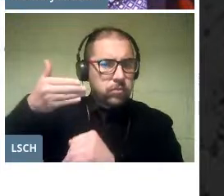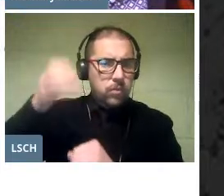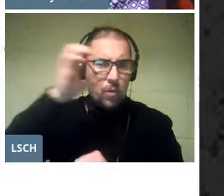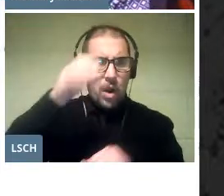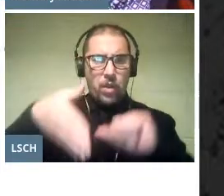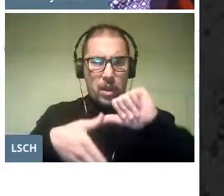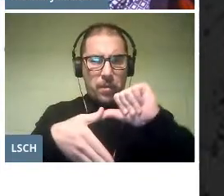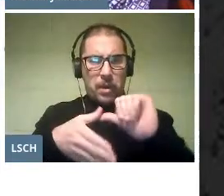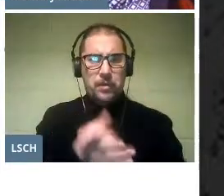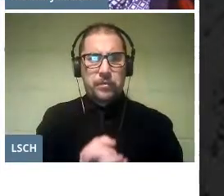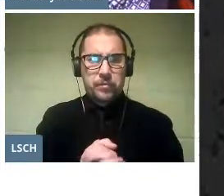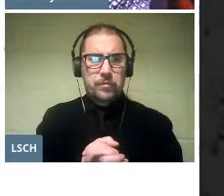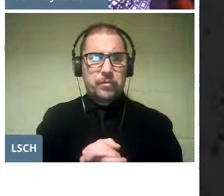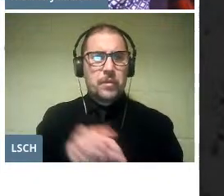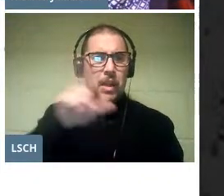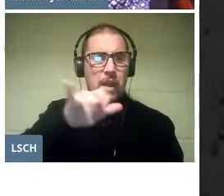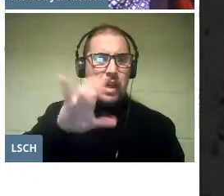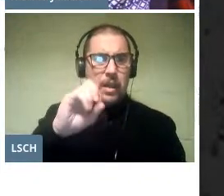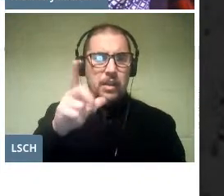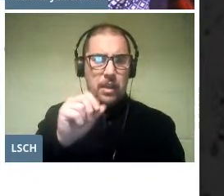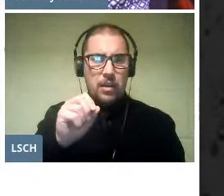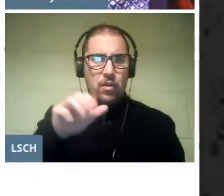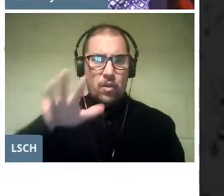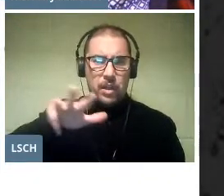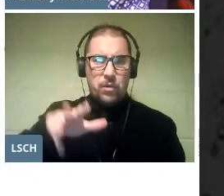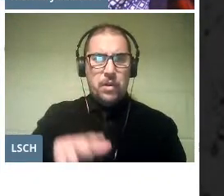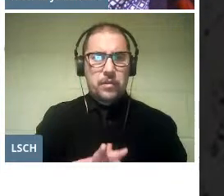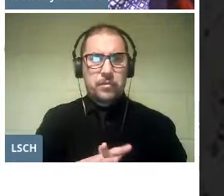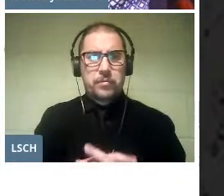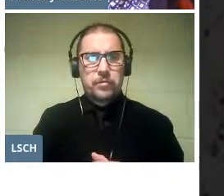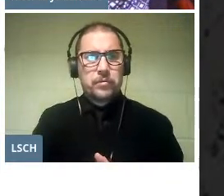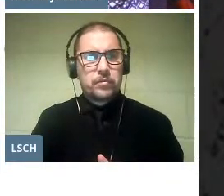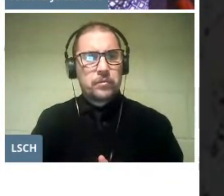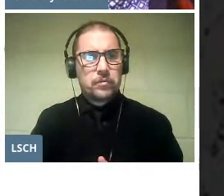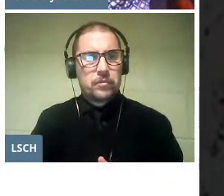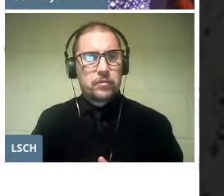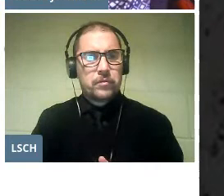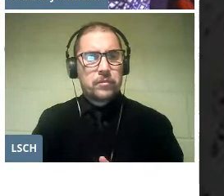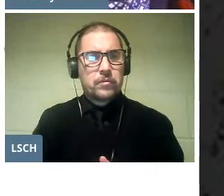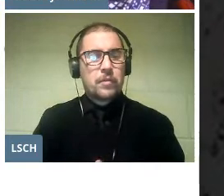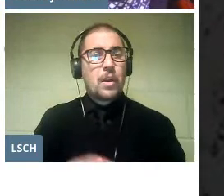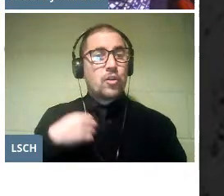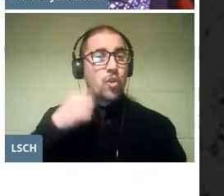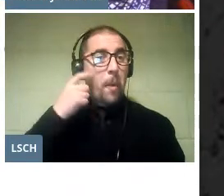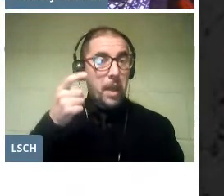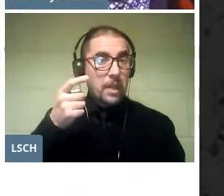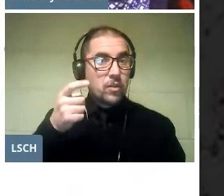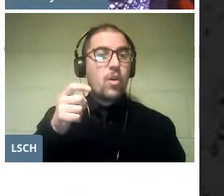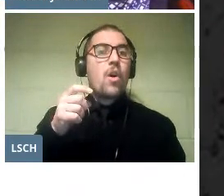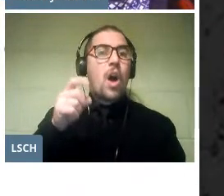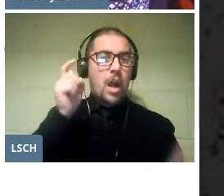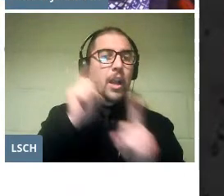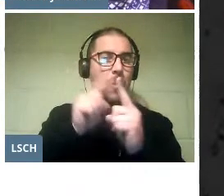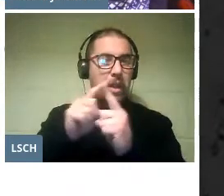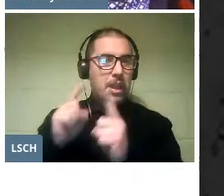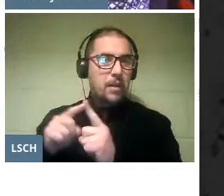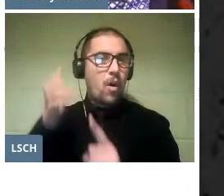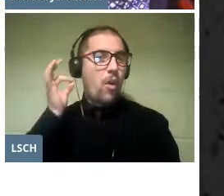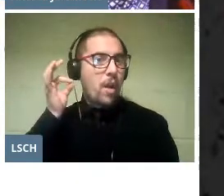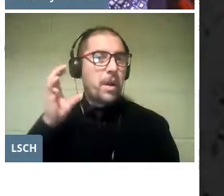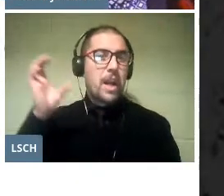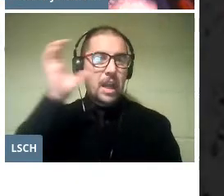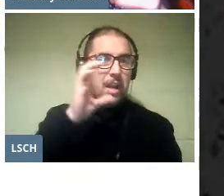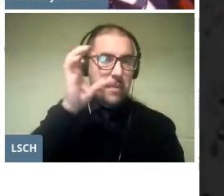siglo XIX, con interesantísimas crónicas de mujeres viajeras. Y pienso que los motivos de las mujeres que han